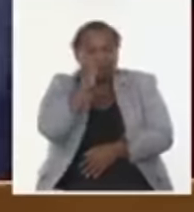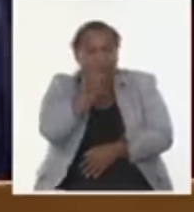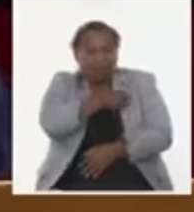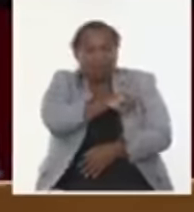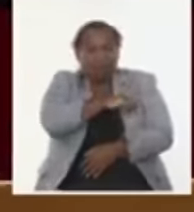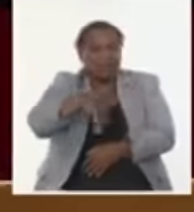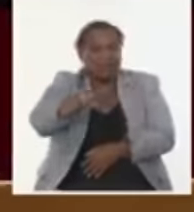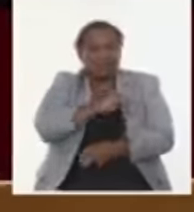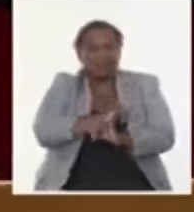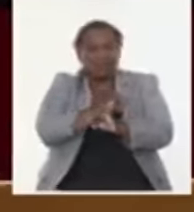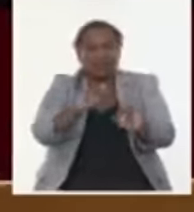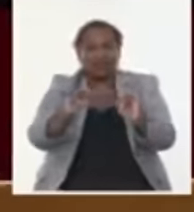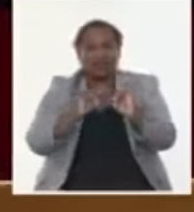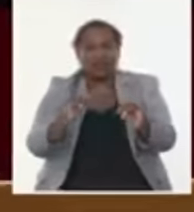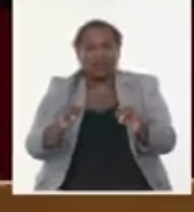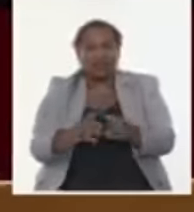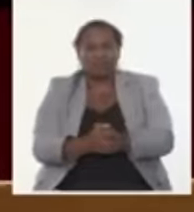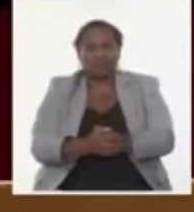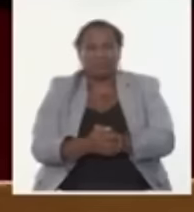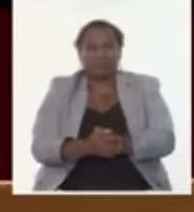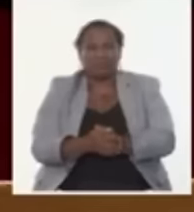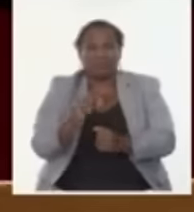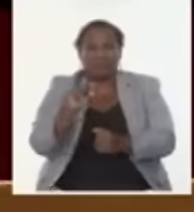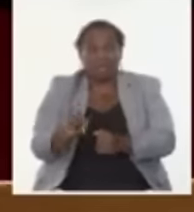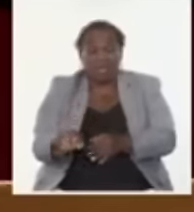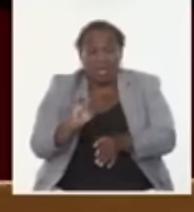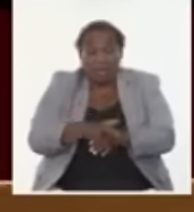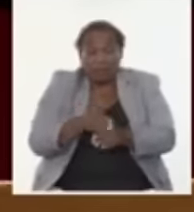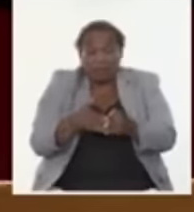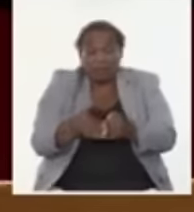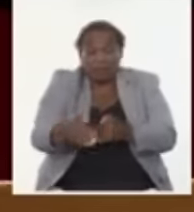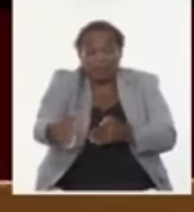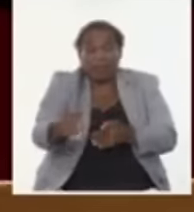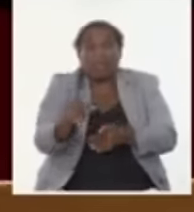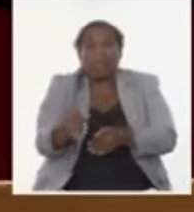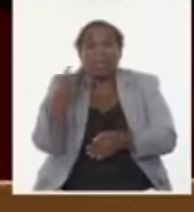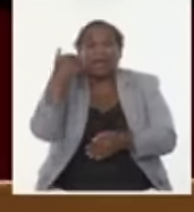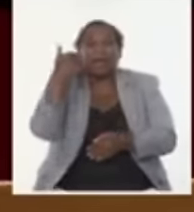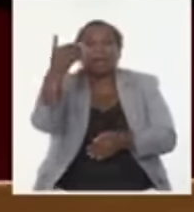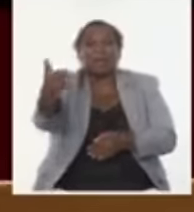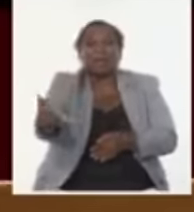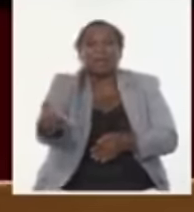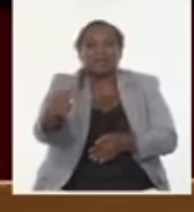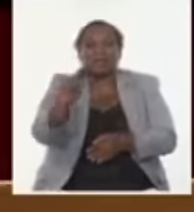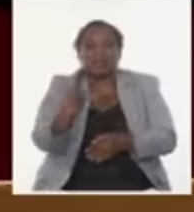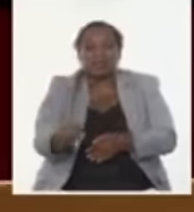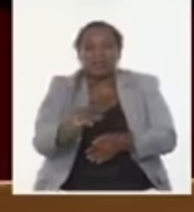general, convirtiéndose desde entonces estas proyecciones en el